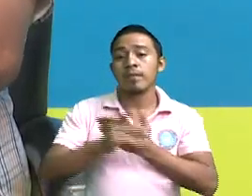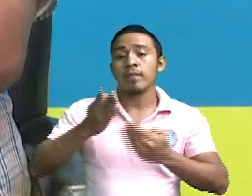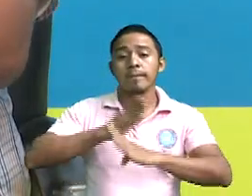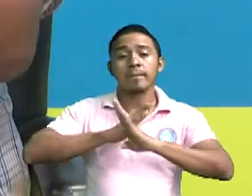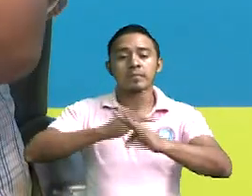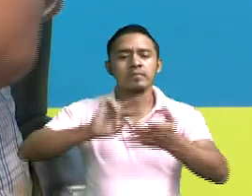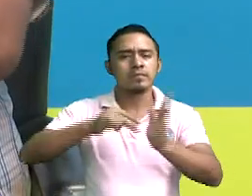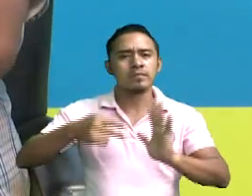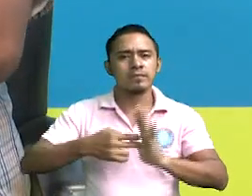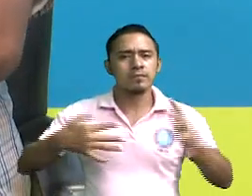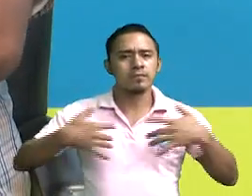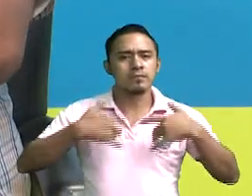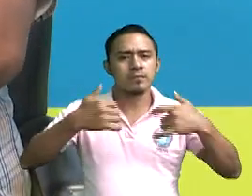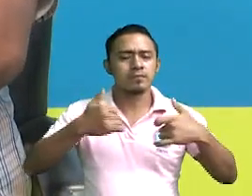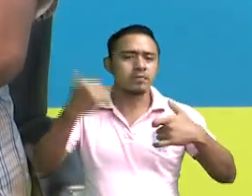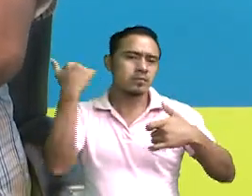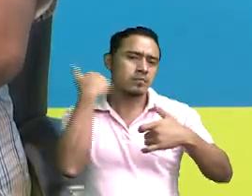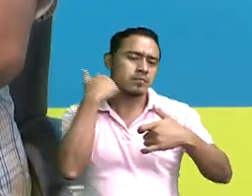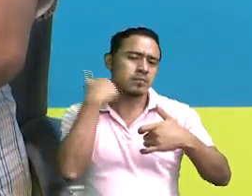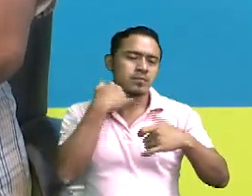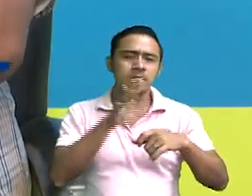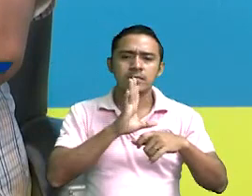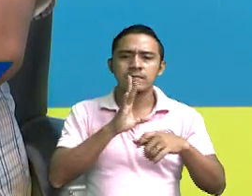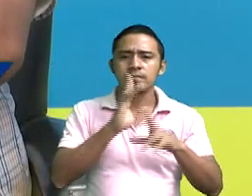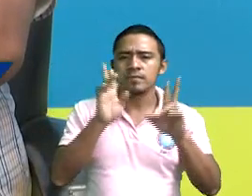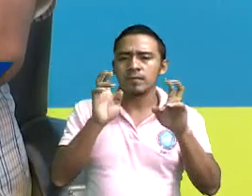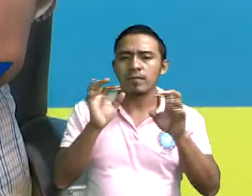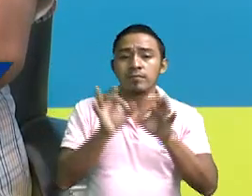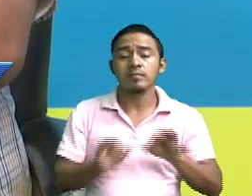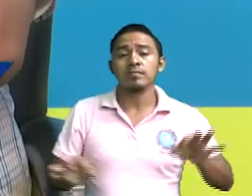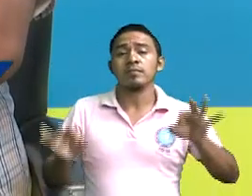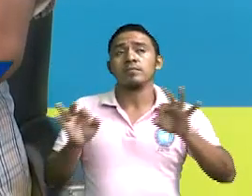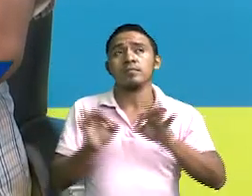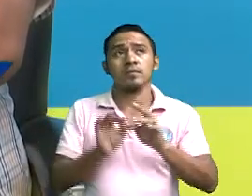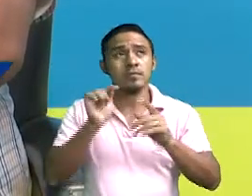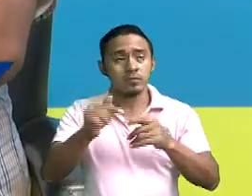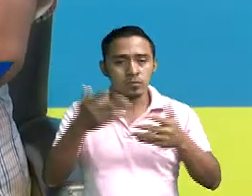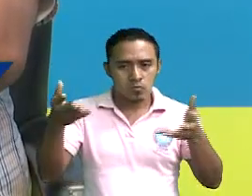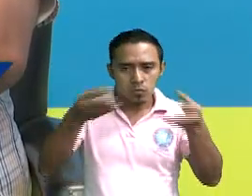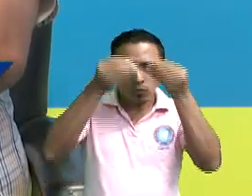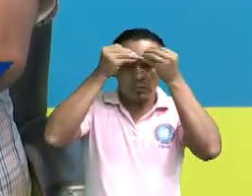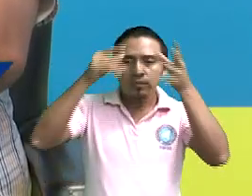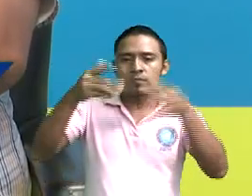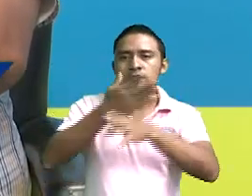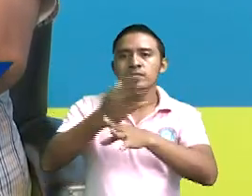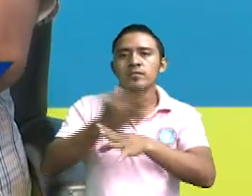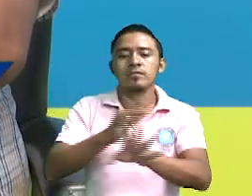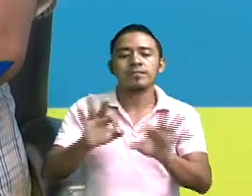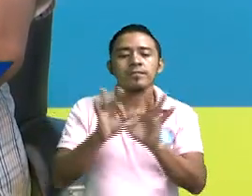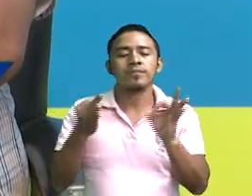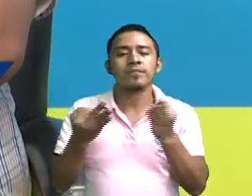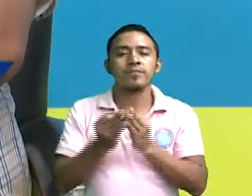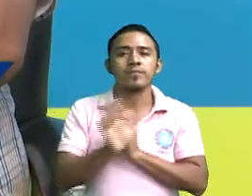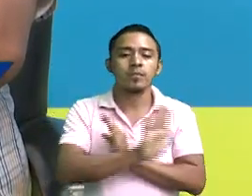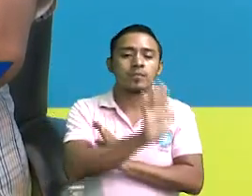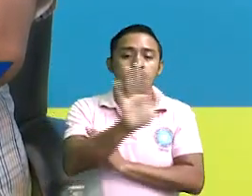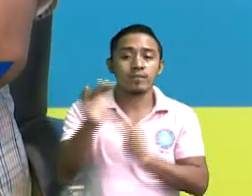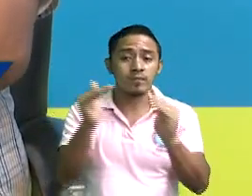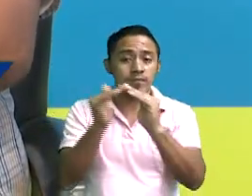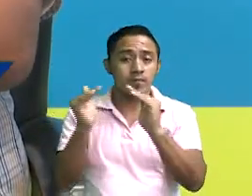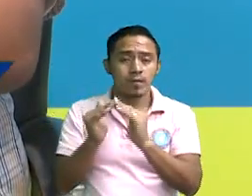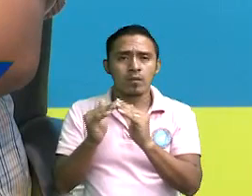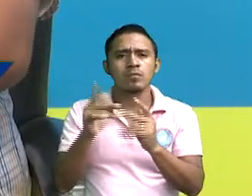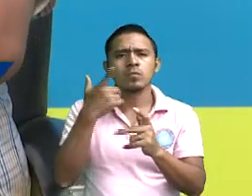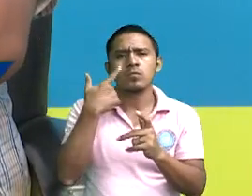en Salud, siempre hablando de temas muy importantes para el conocimiento de las familias que están en sus hogares, que nos sintonizan